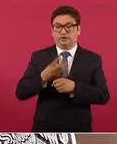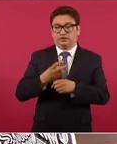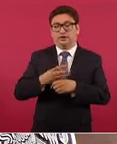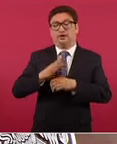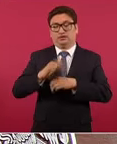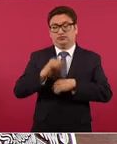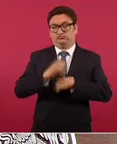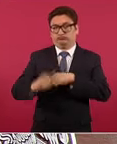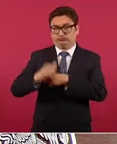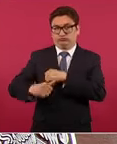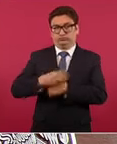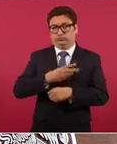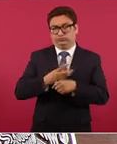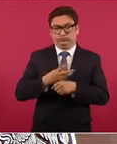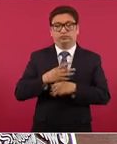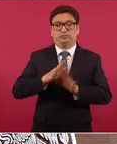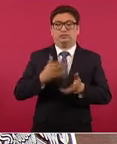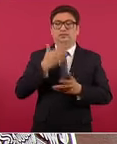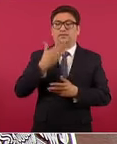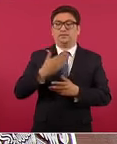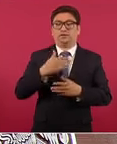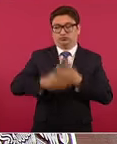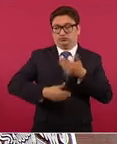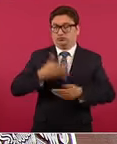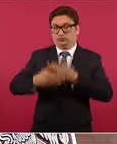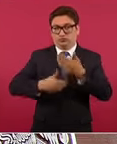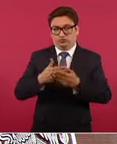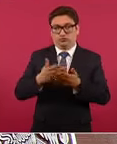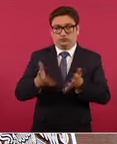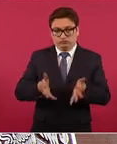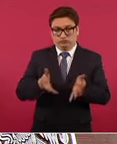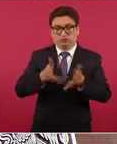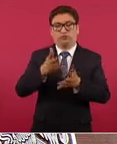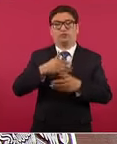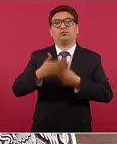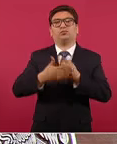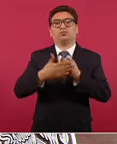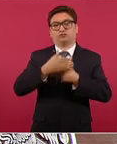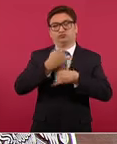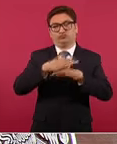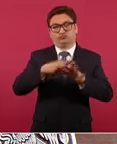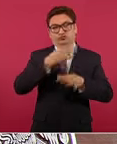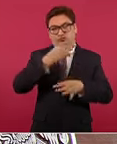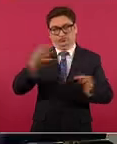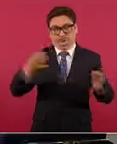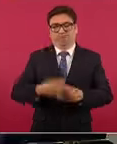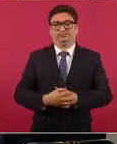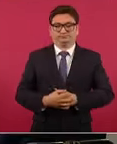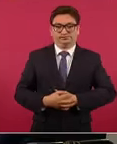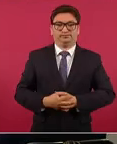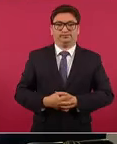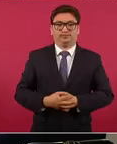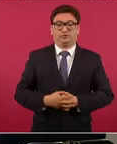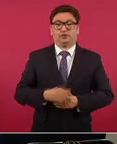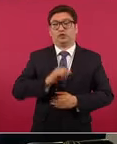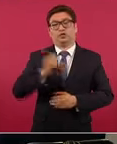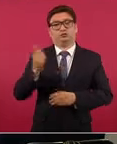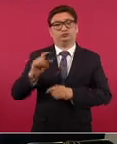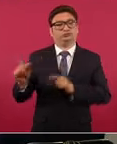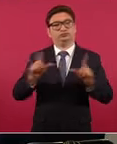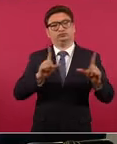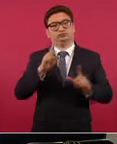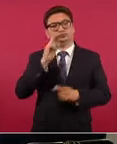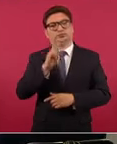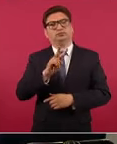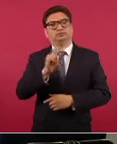vamos a informar sobre el avance sobre esta productividad en las próximas ocasiones la siguiente podemos ver